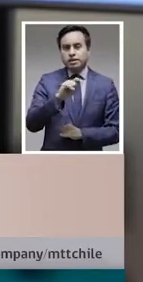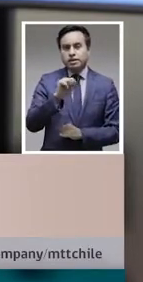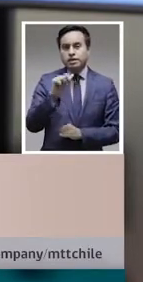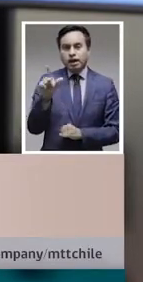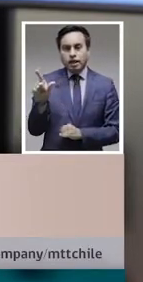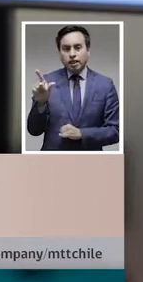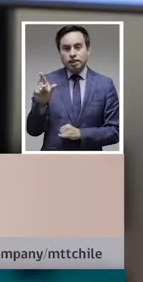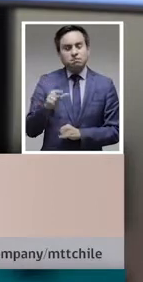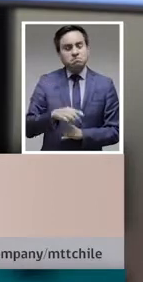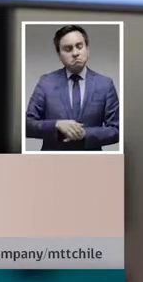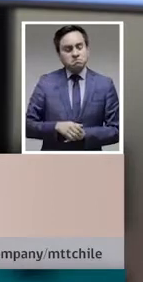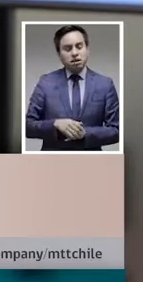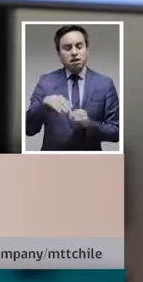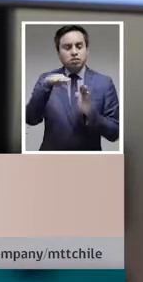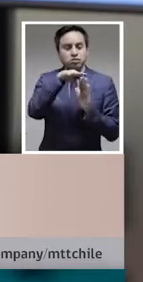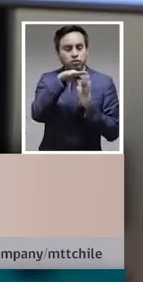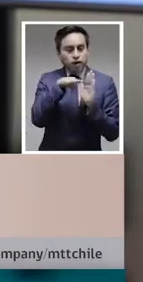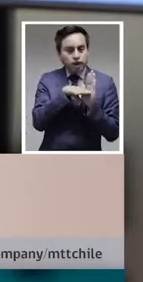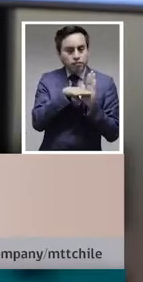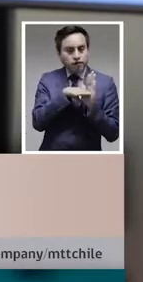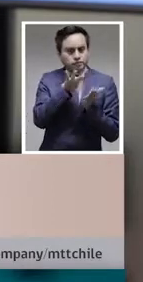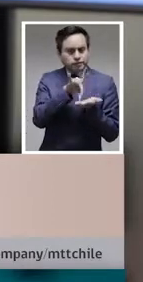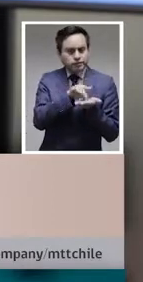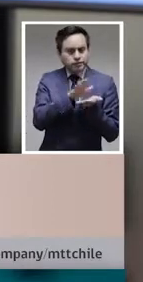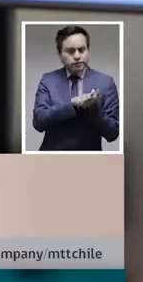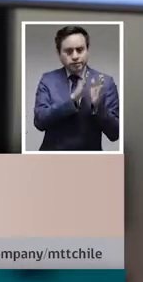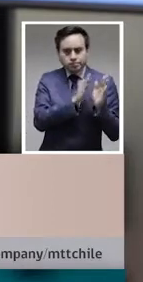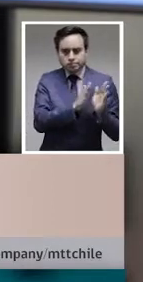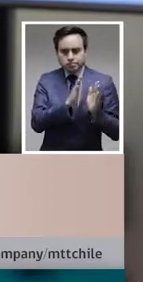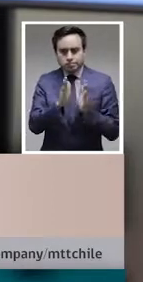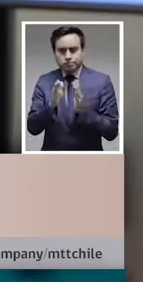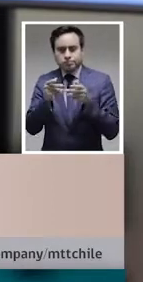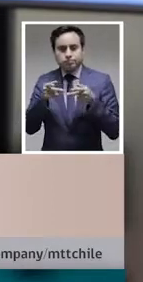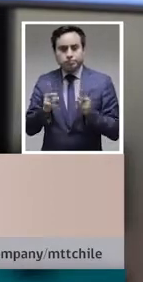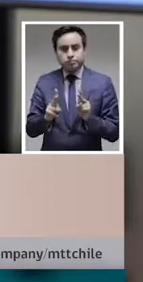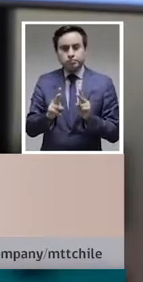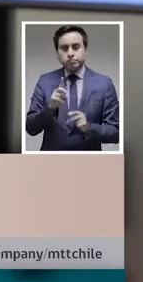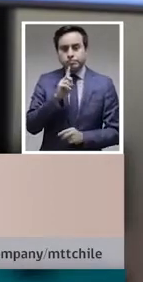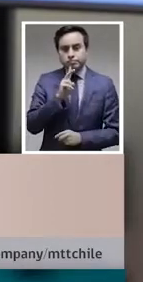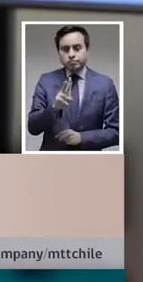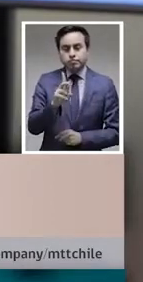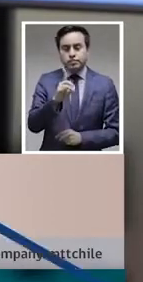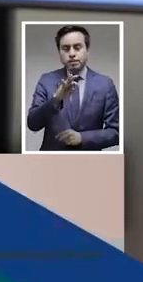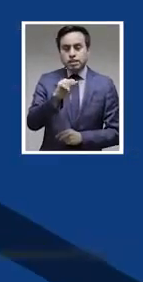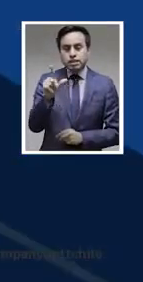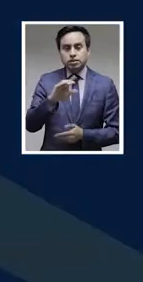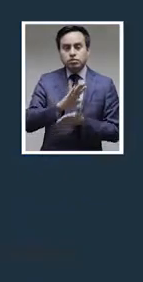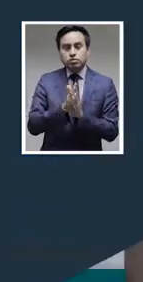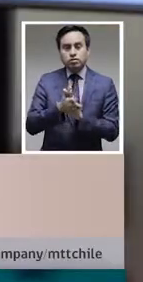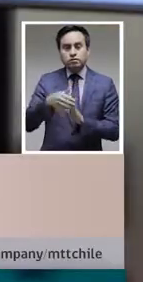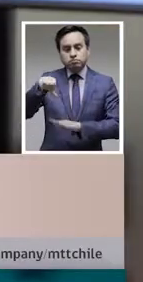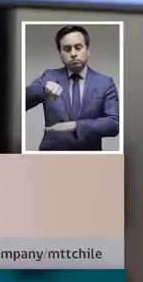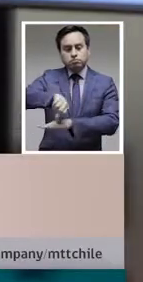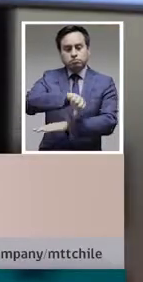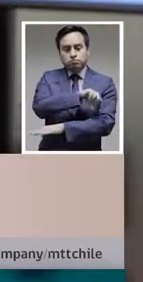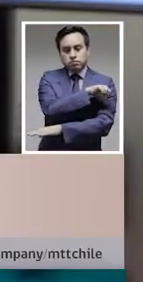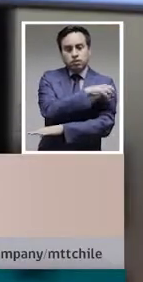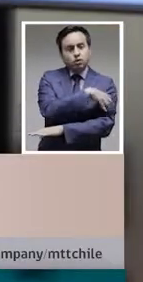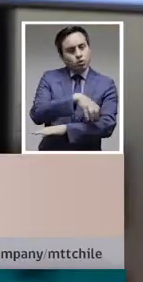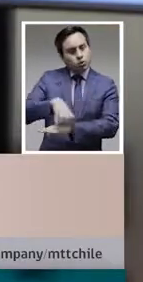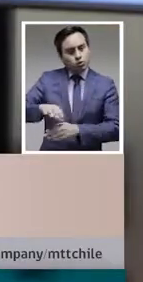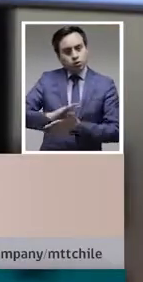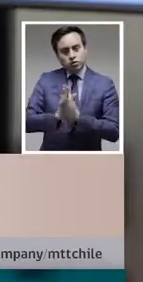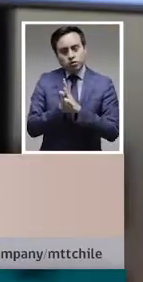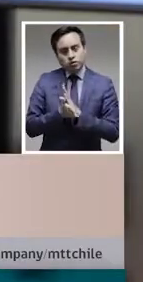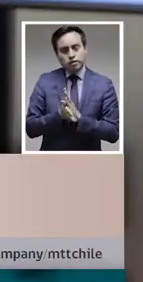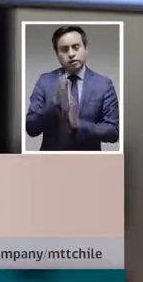establecido un cronograma que nos va a permitir tener televisión digital en todas las capitales regionales, tener durante